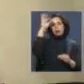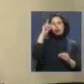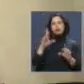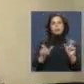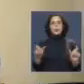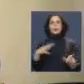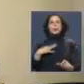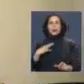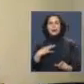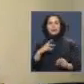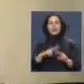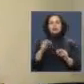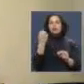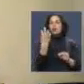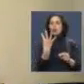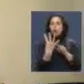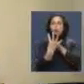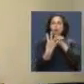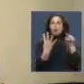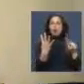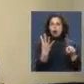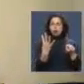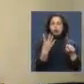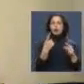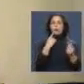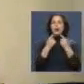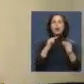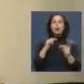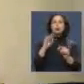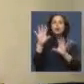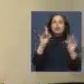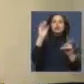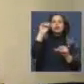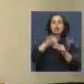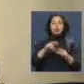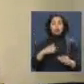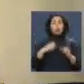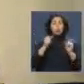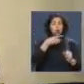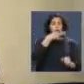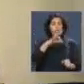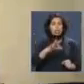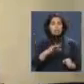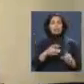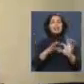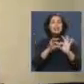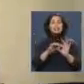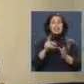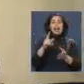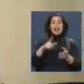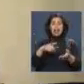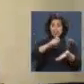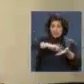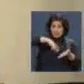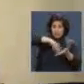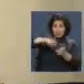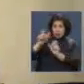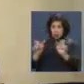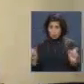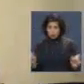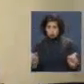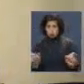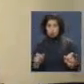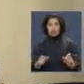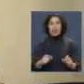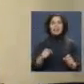vinculantes. Y yo tengo la alegría de poder decir que gracias a la recolección de firmas en San Pedro de la Paz y